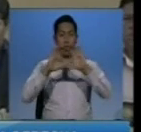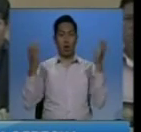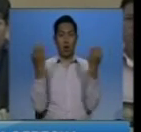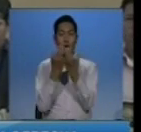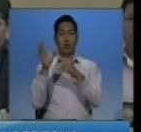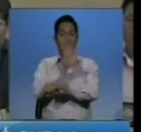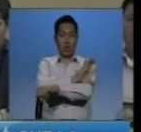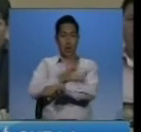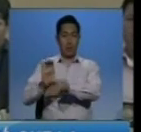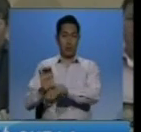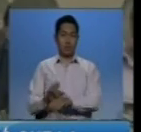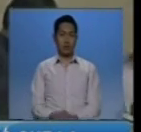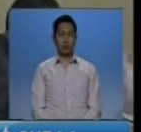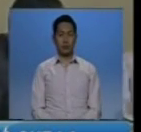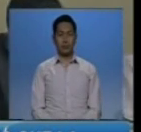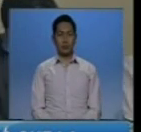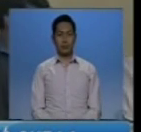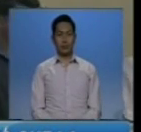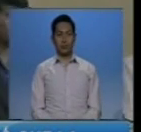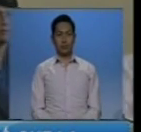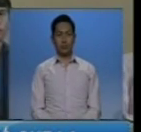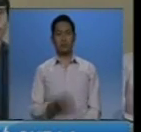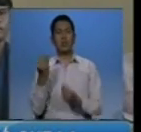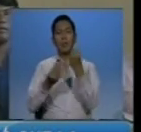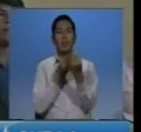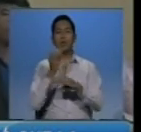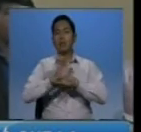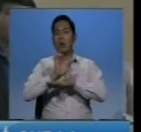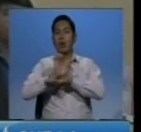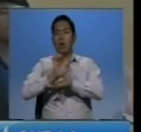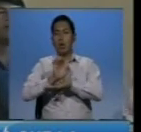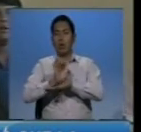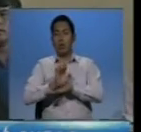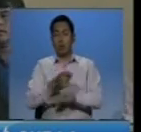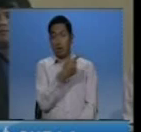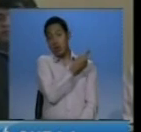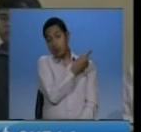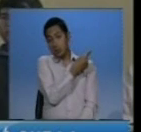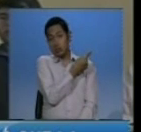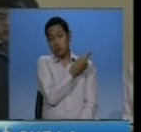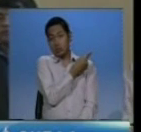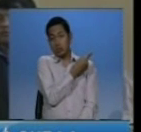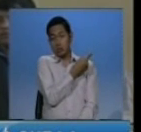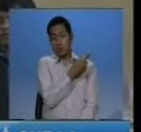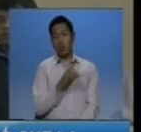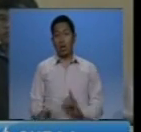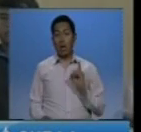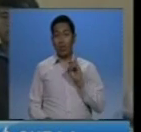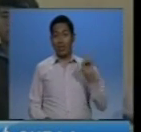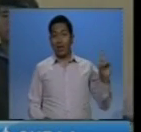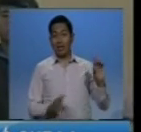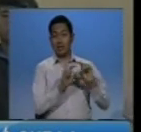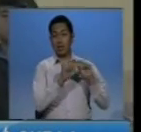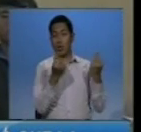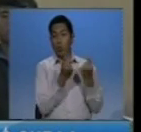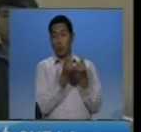Campesinos. Lo que está pasando en Ecuador, la derecha